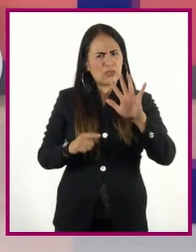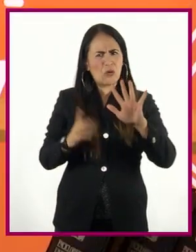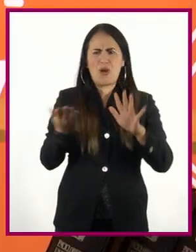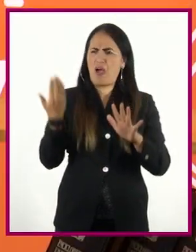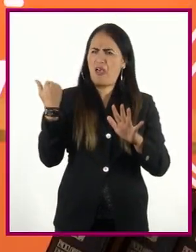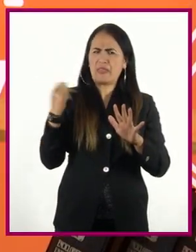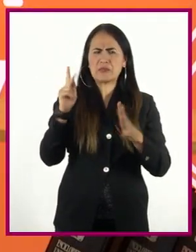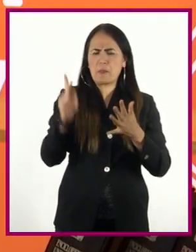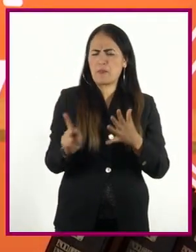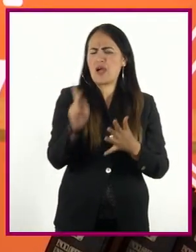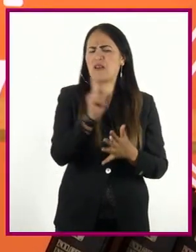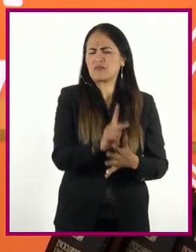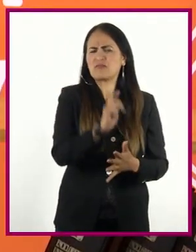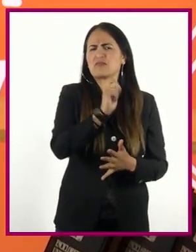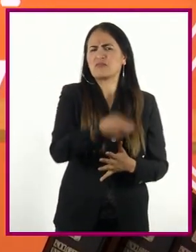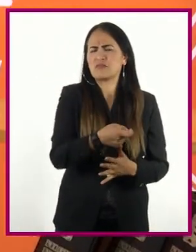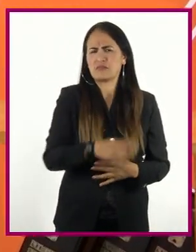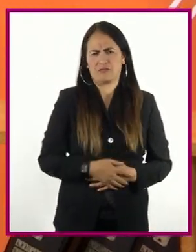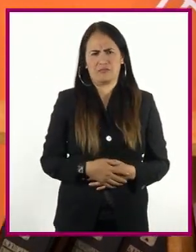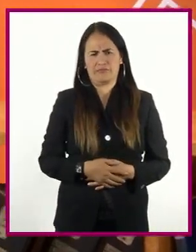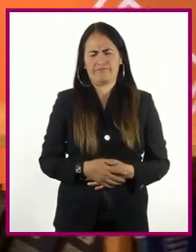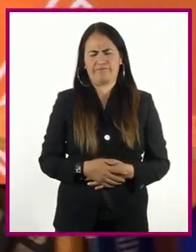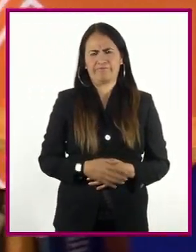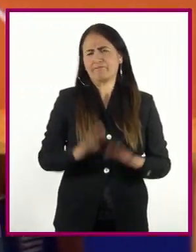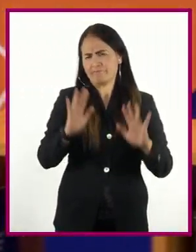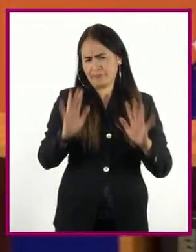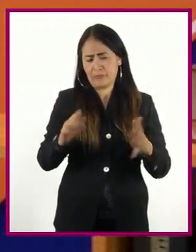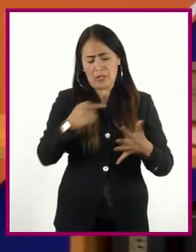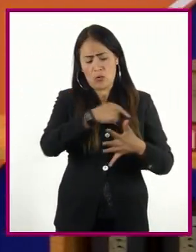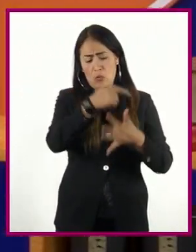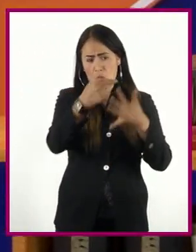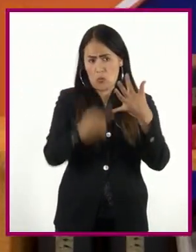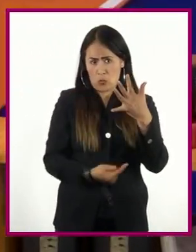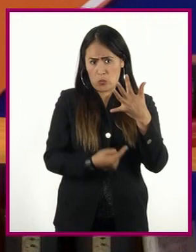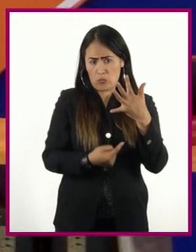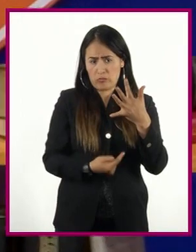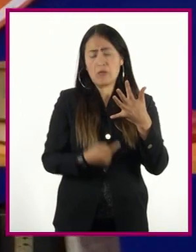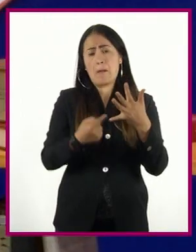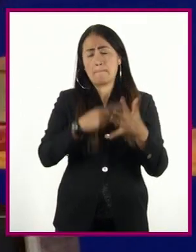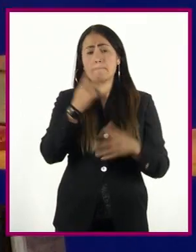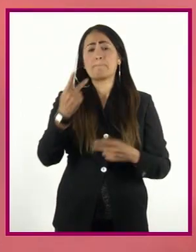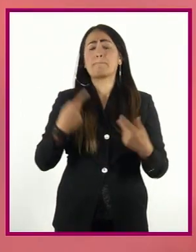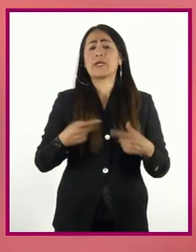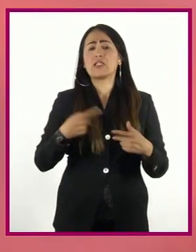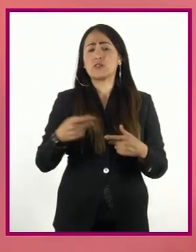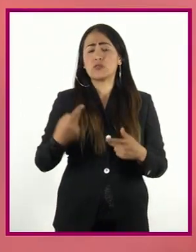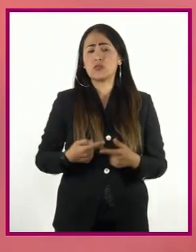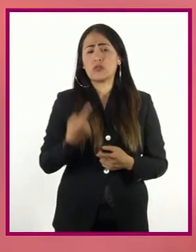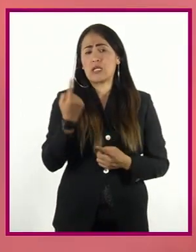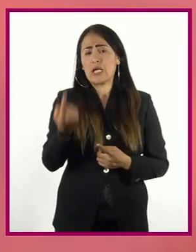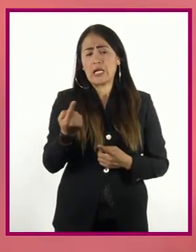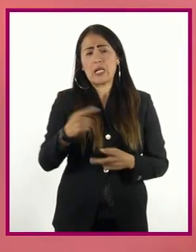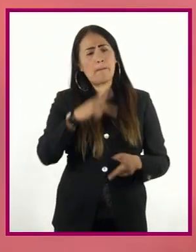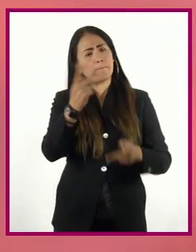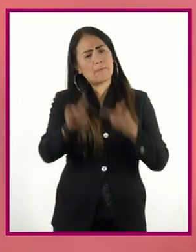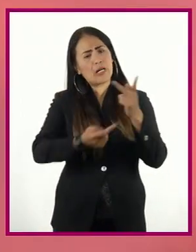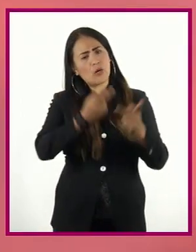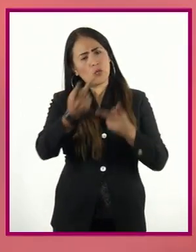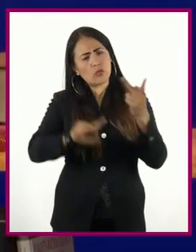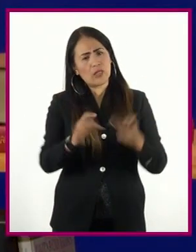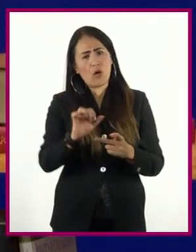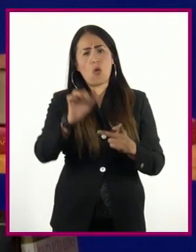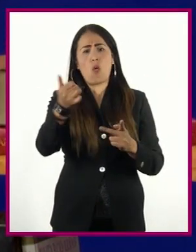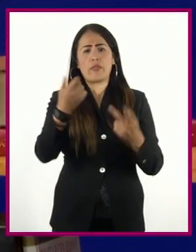presentar? Para empezar, profesora, en todos los casos se trata de una persona que hace una serie de preguntas a